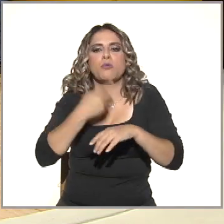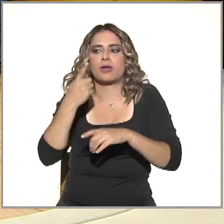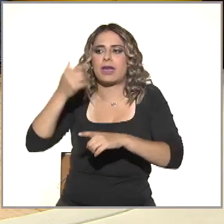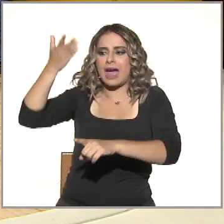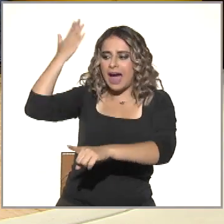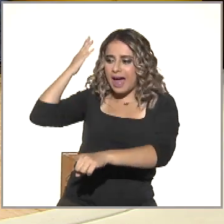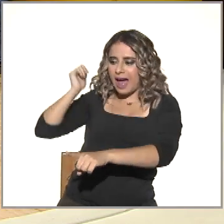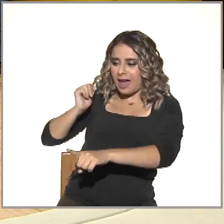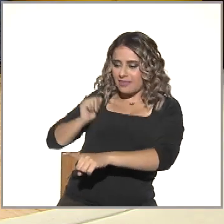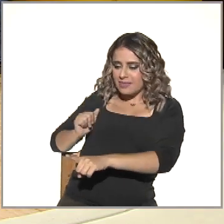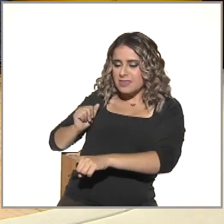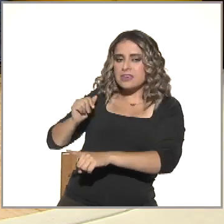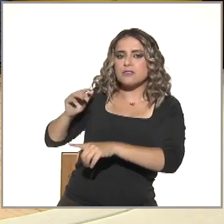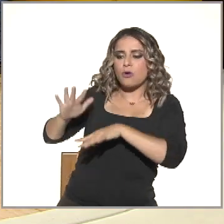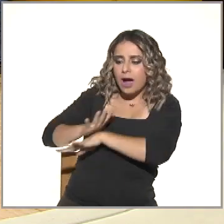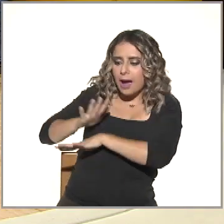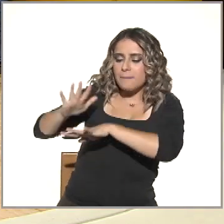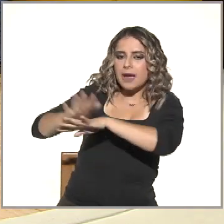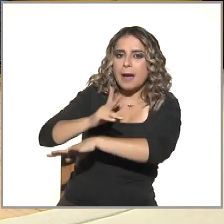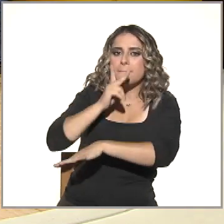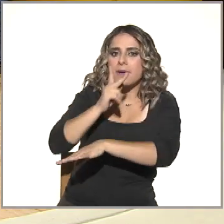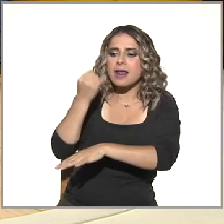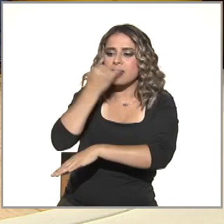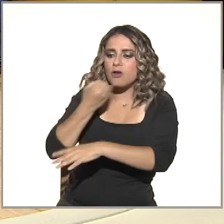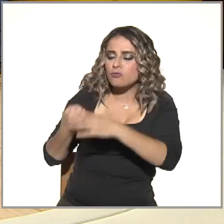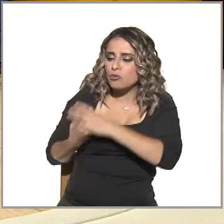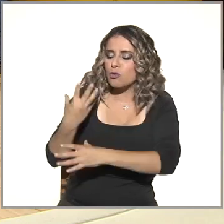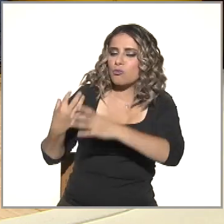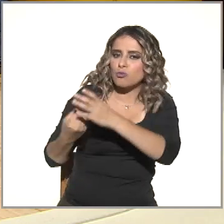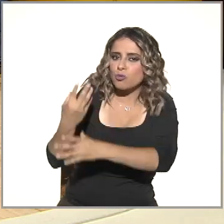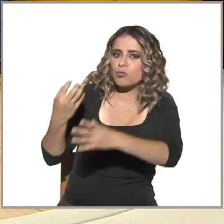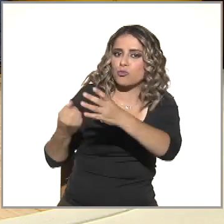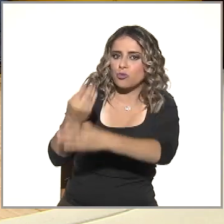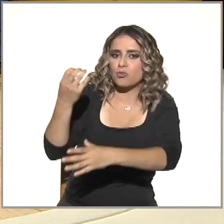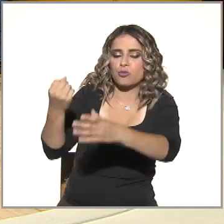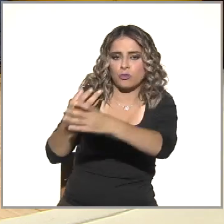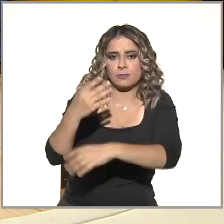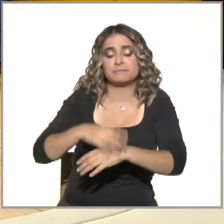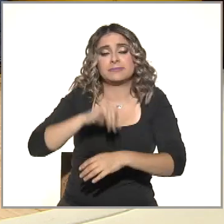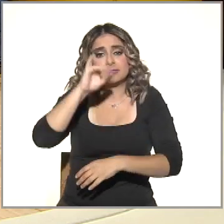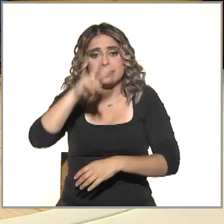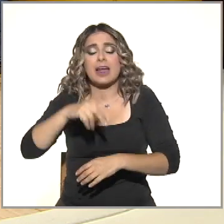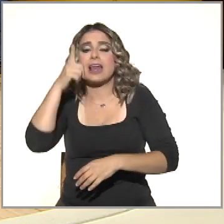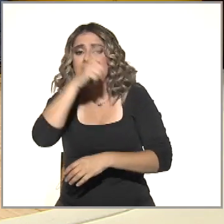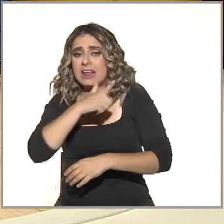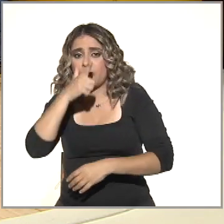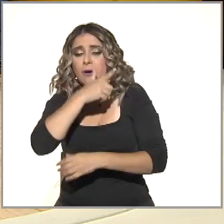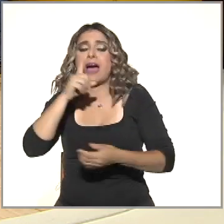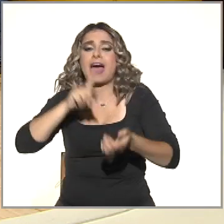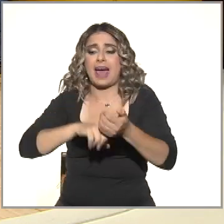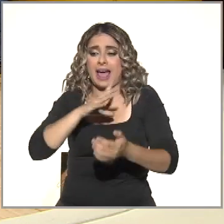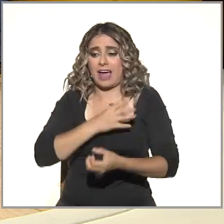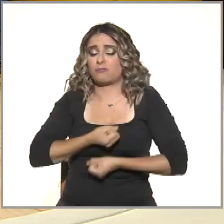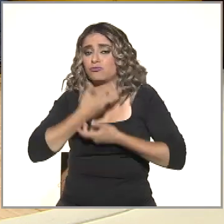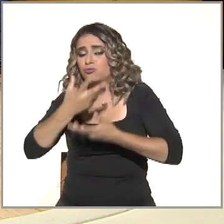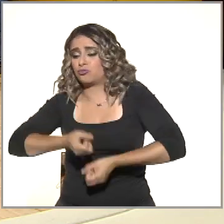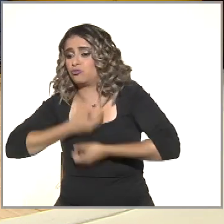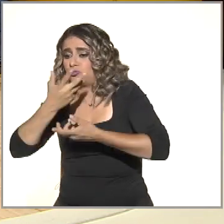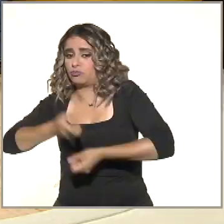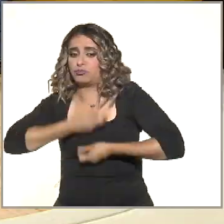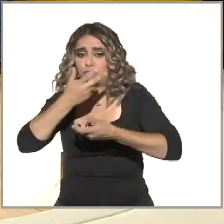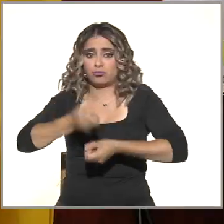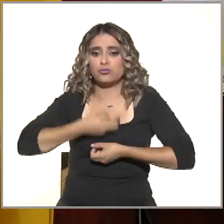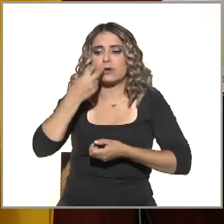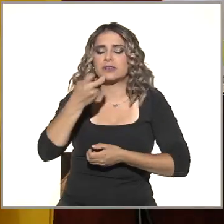va adecuando en los tiempos, ¿no? Sí, bueno, en realidad las lenguas viven mientras viven quienes las hablan. Las